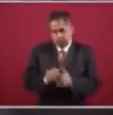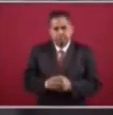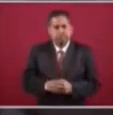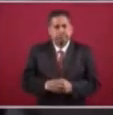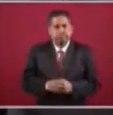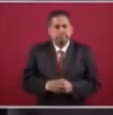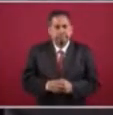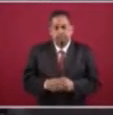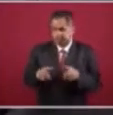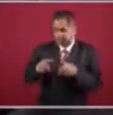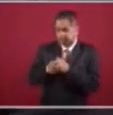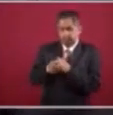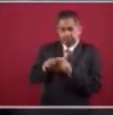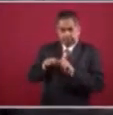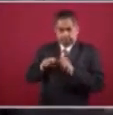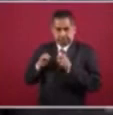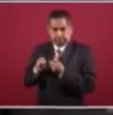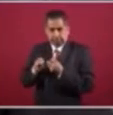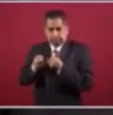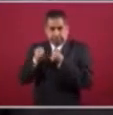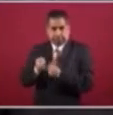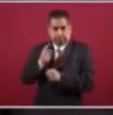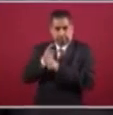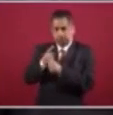tuvimos la reunión del Gabinete de Seguridad